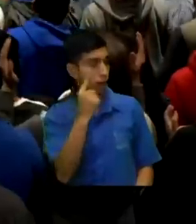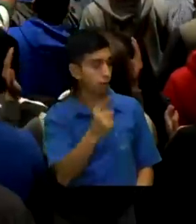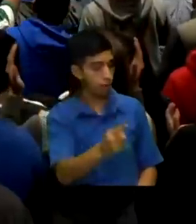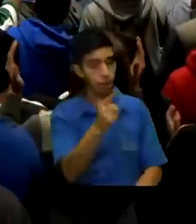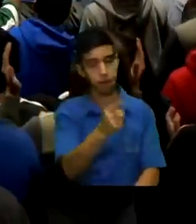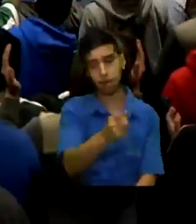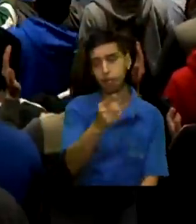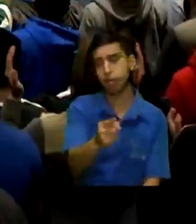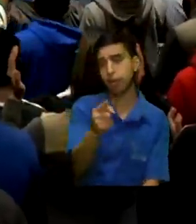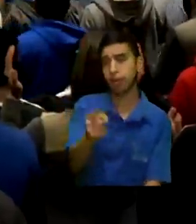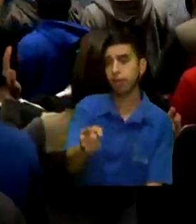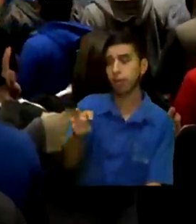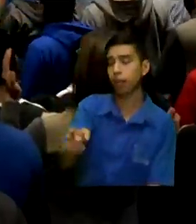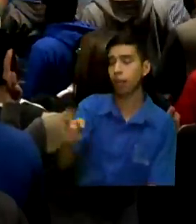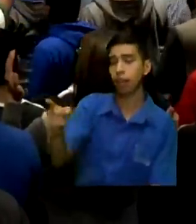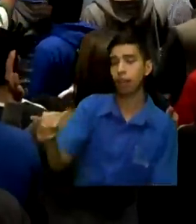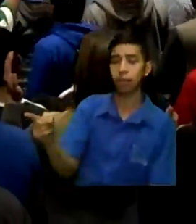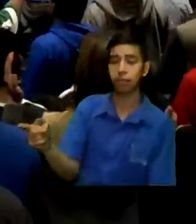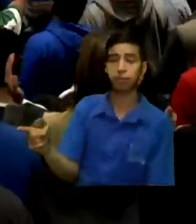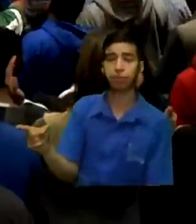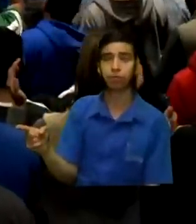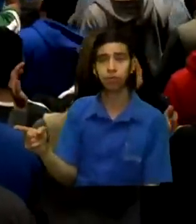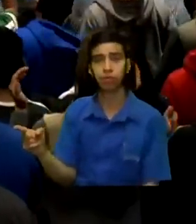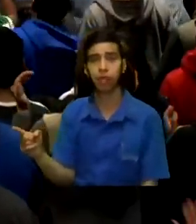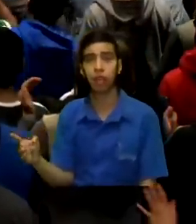¿quién lo diría